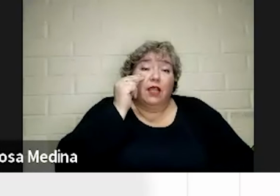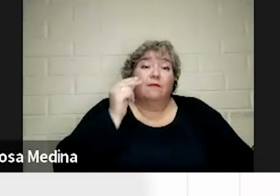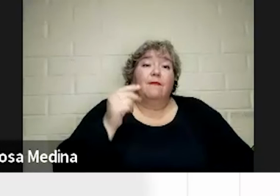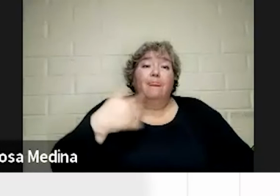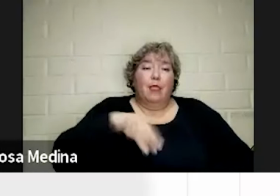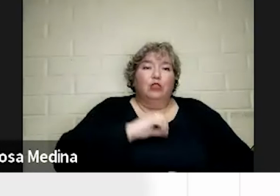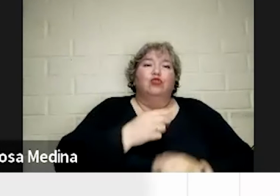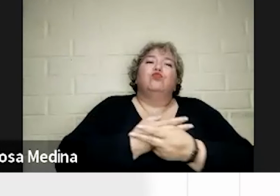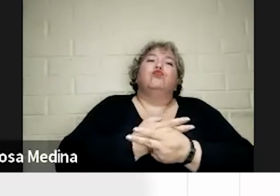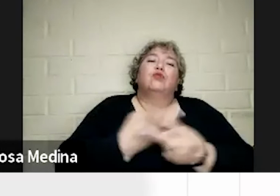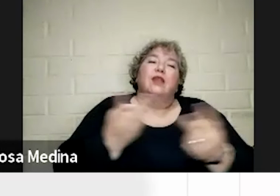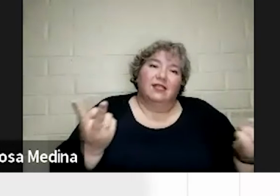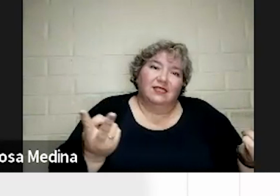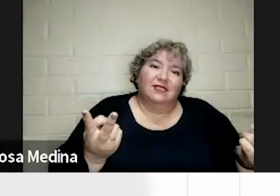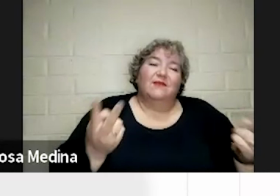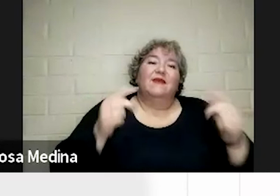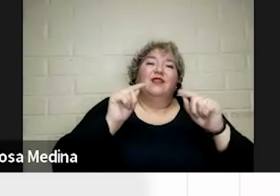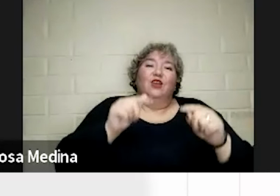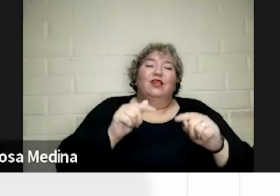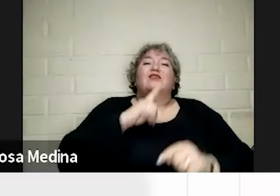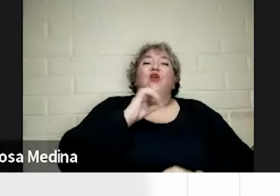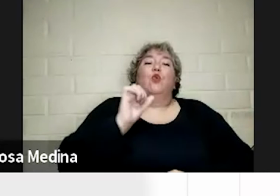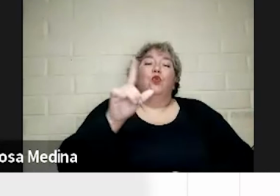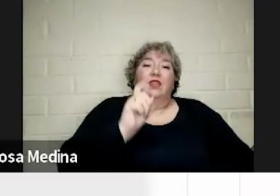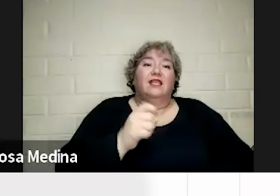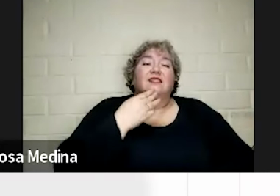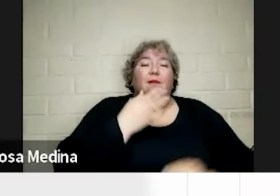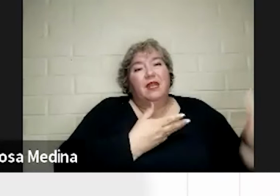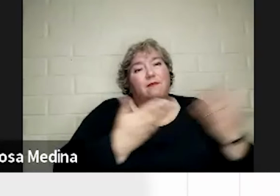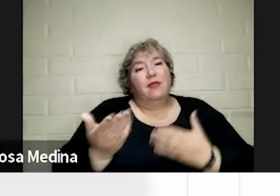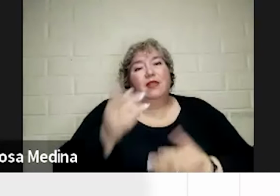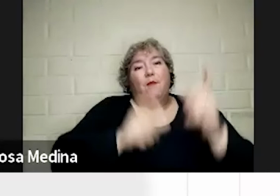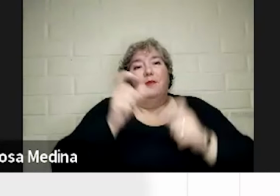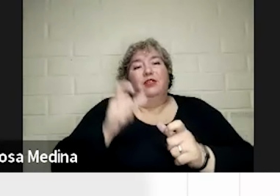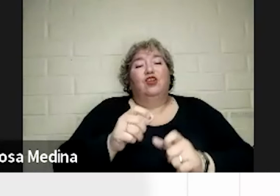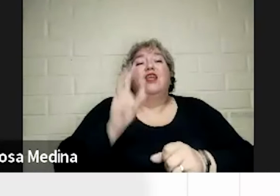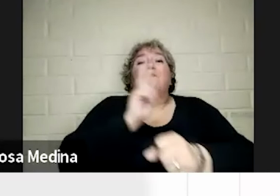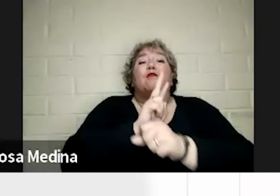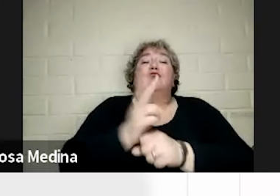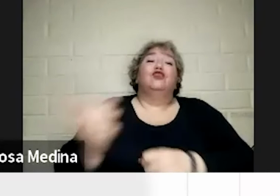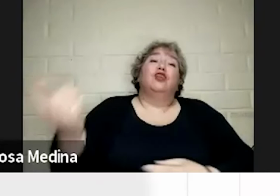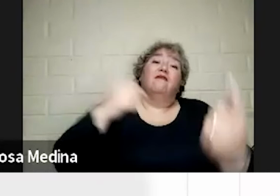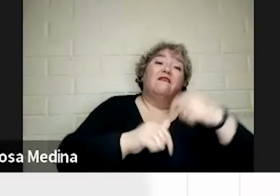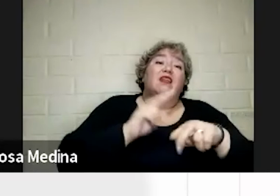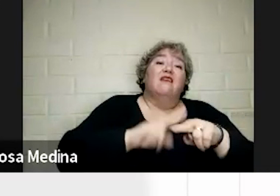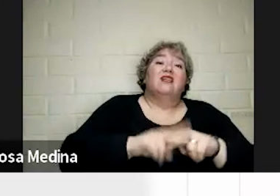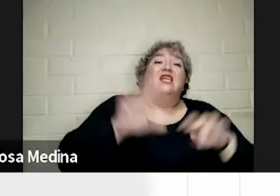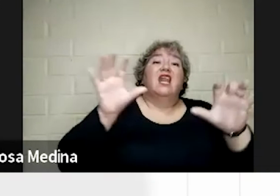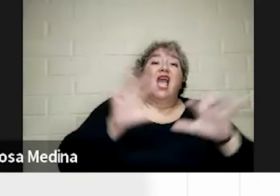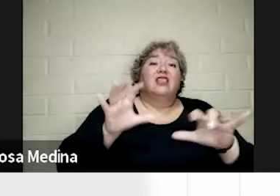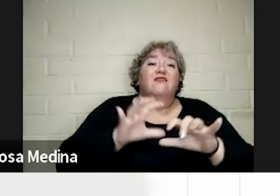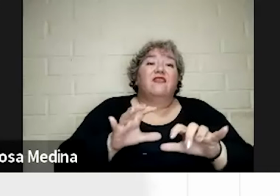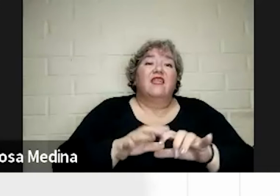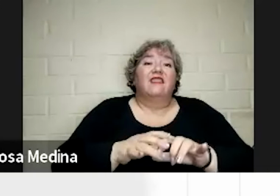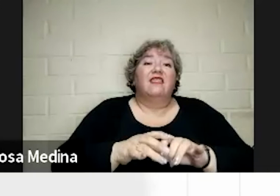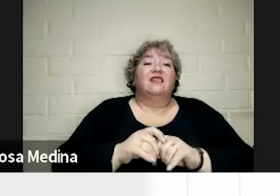lanzamiento, que es donde describimos el test, invitamos a la gente, pero también va a venir esta profesora y va a hacer algunas actividades entretenidas con profesores, y en el